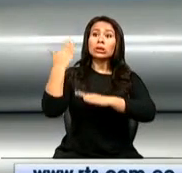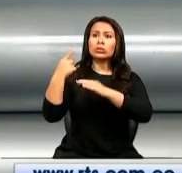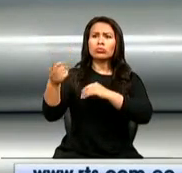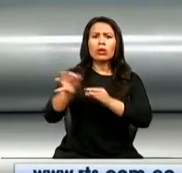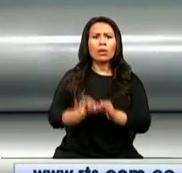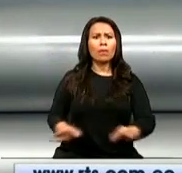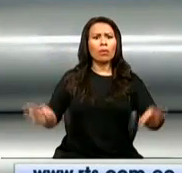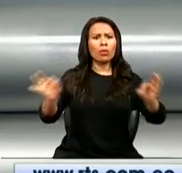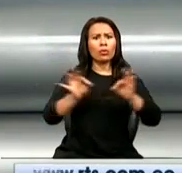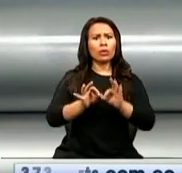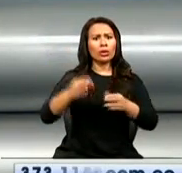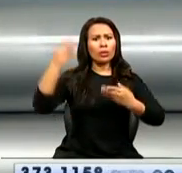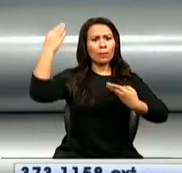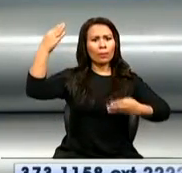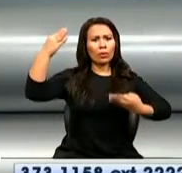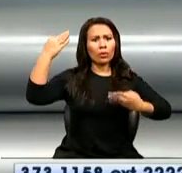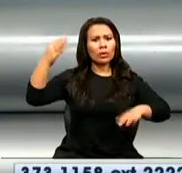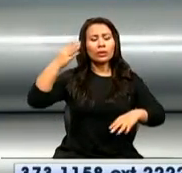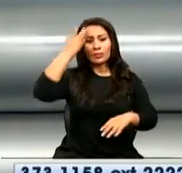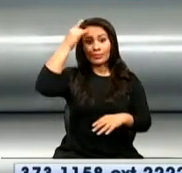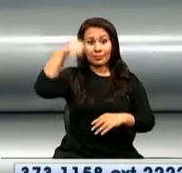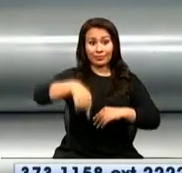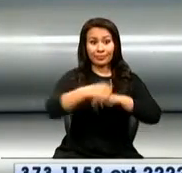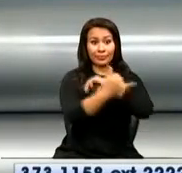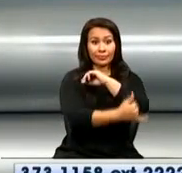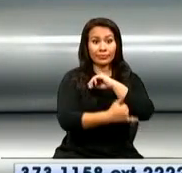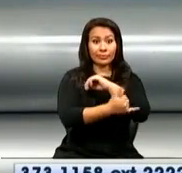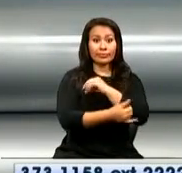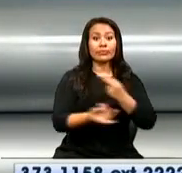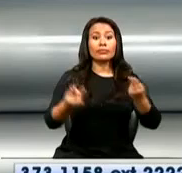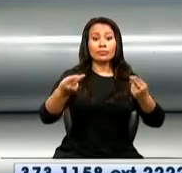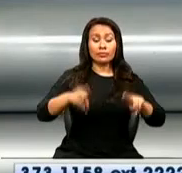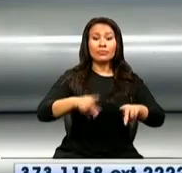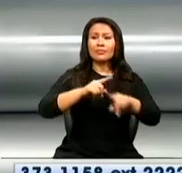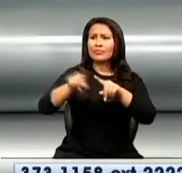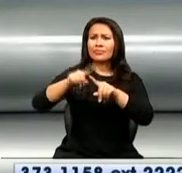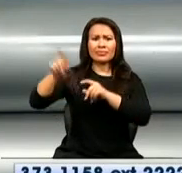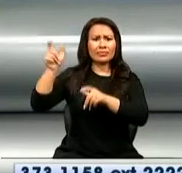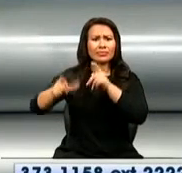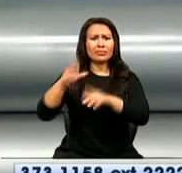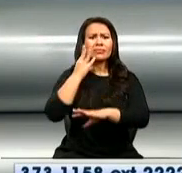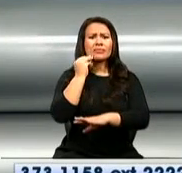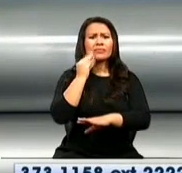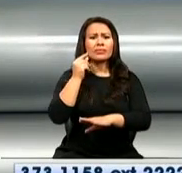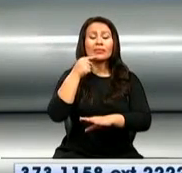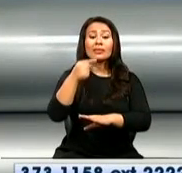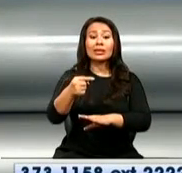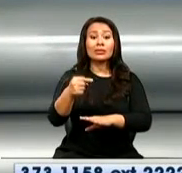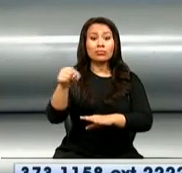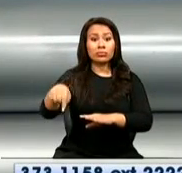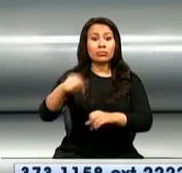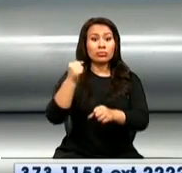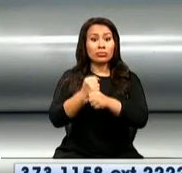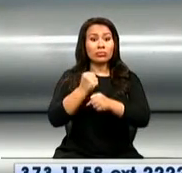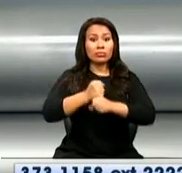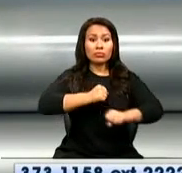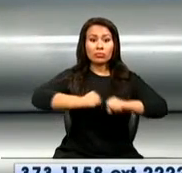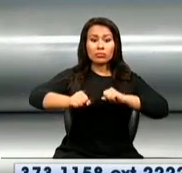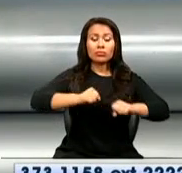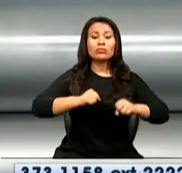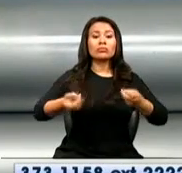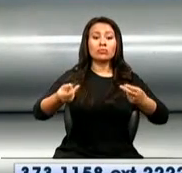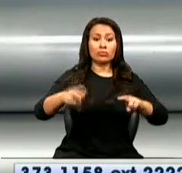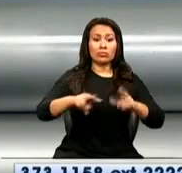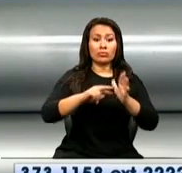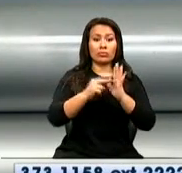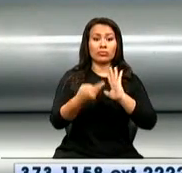impacto político, no solo en este país. A criterio de analistas internacionales, lo ocurrido en esta jornada electoral también